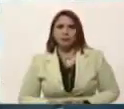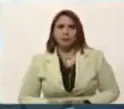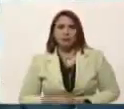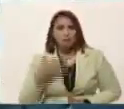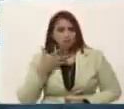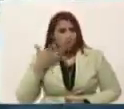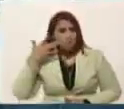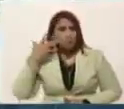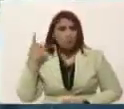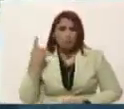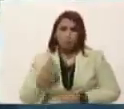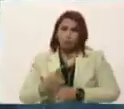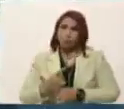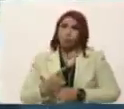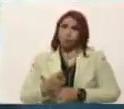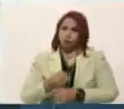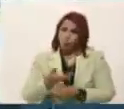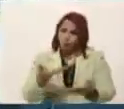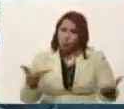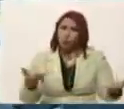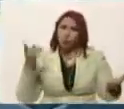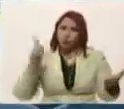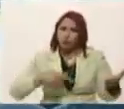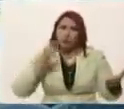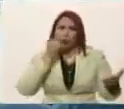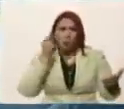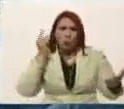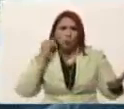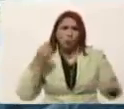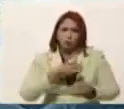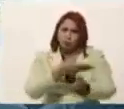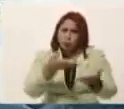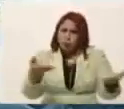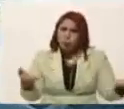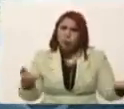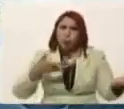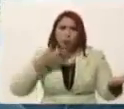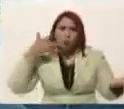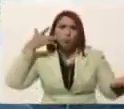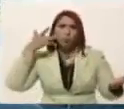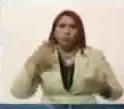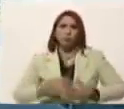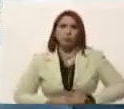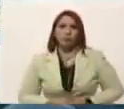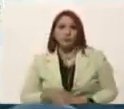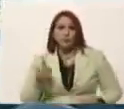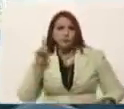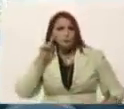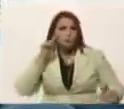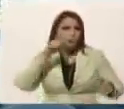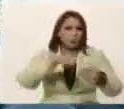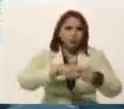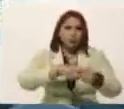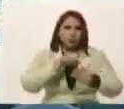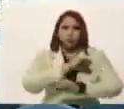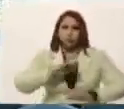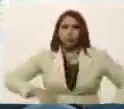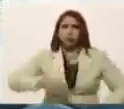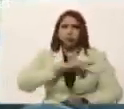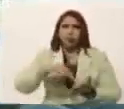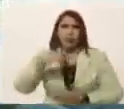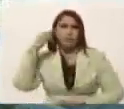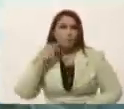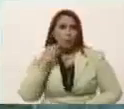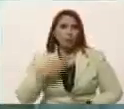Orgullosos, y ustedes muchachas orgullosas de ser parte de una Fuerza Armada Nacional